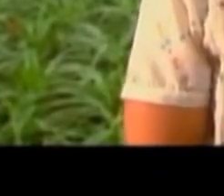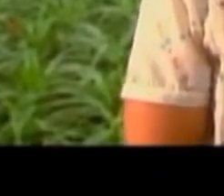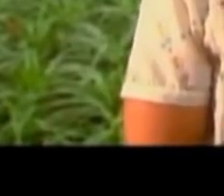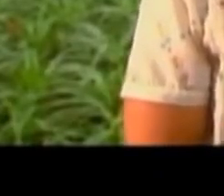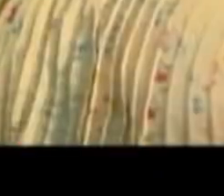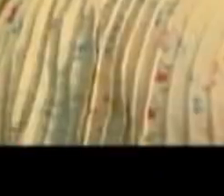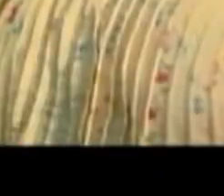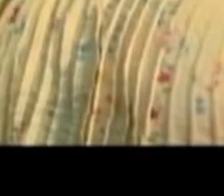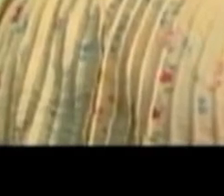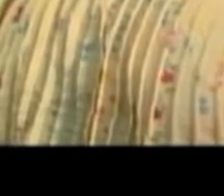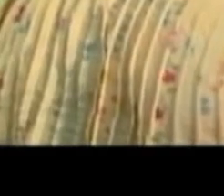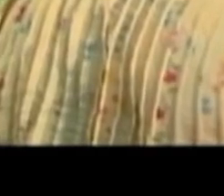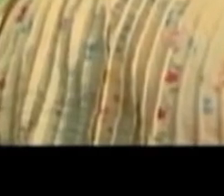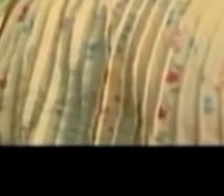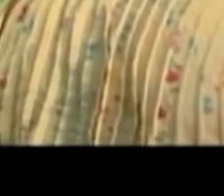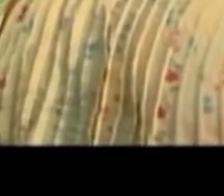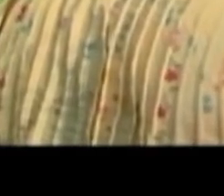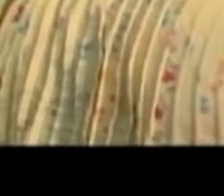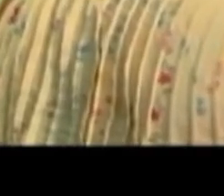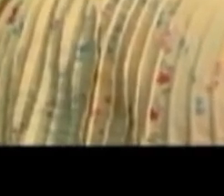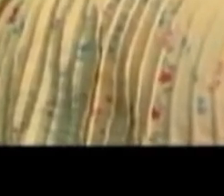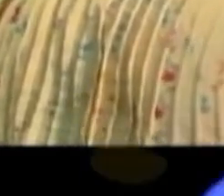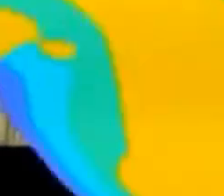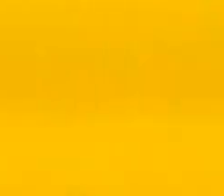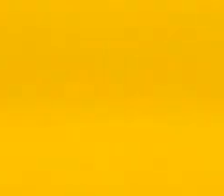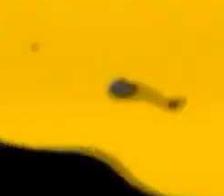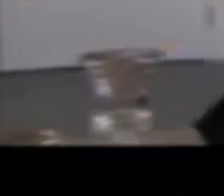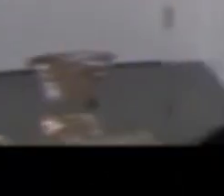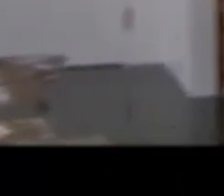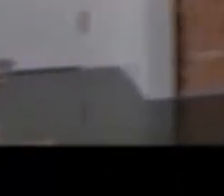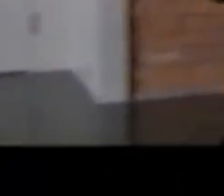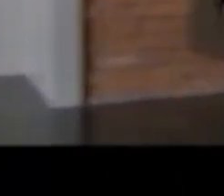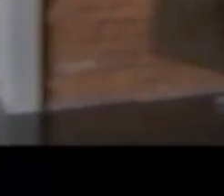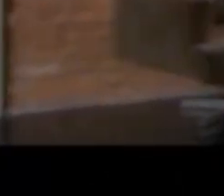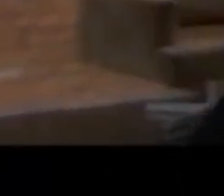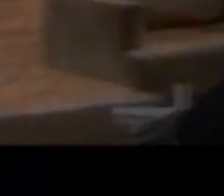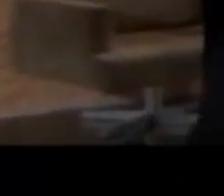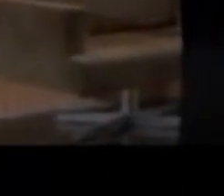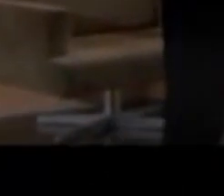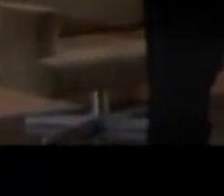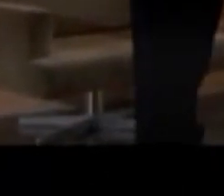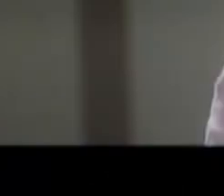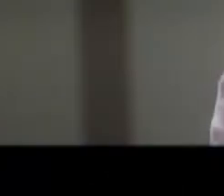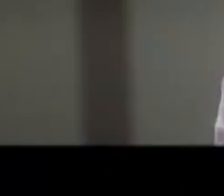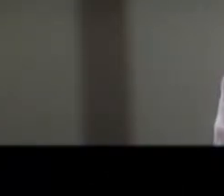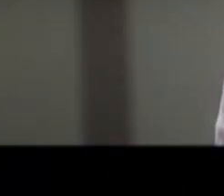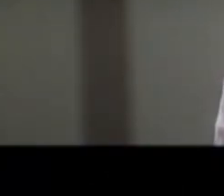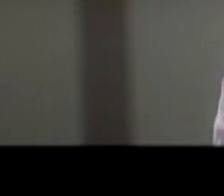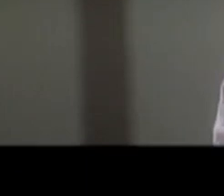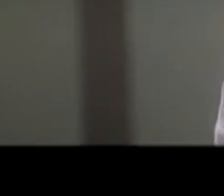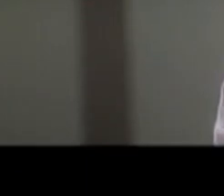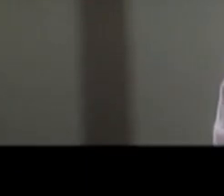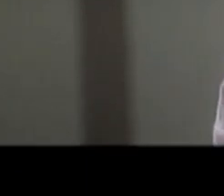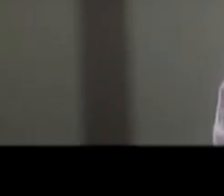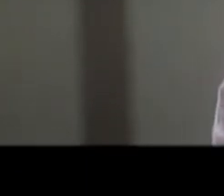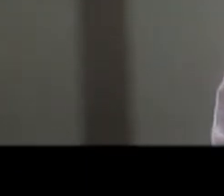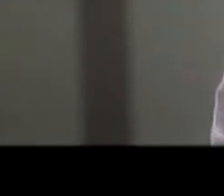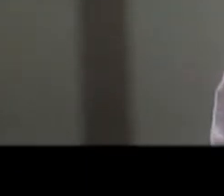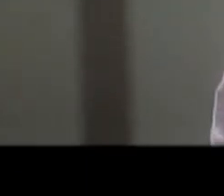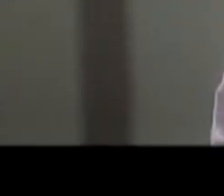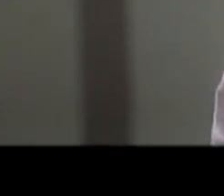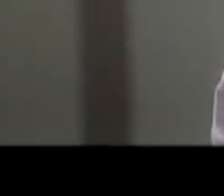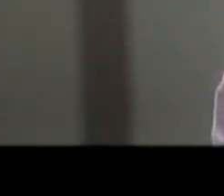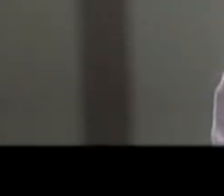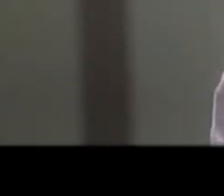las empresas donde voy a aportar mi capital. Y la decisión está tomada. Me imagino que usted